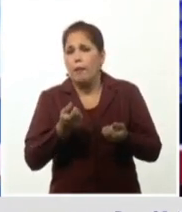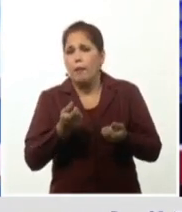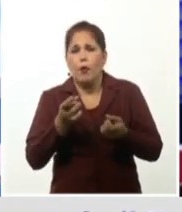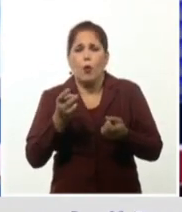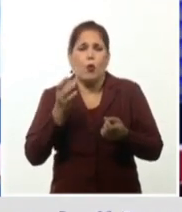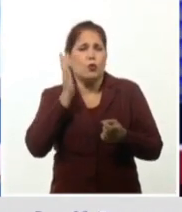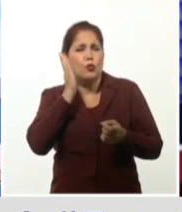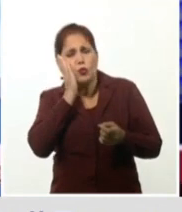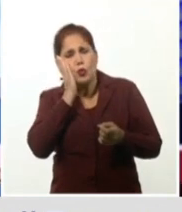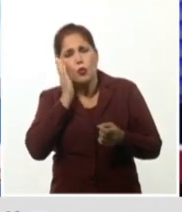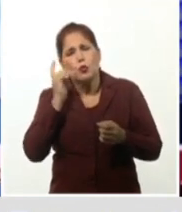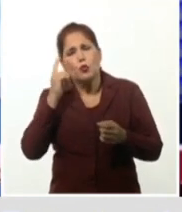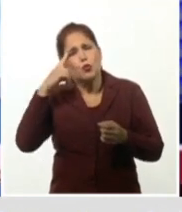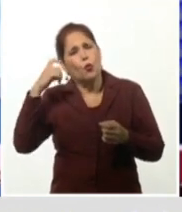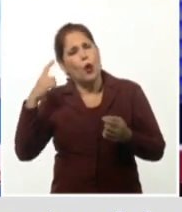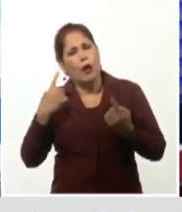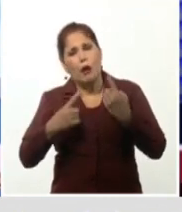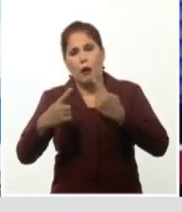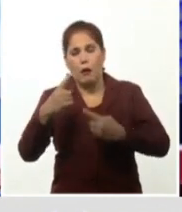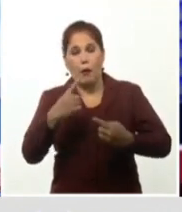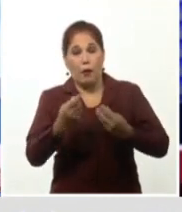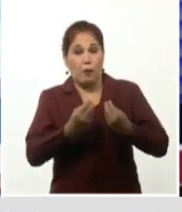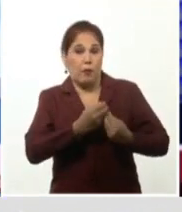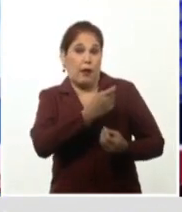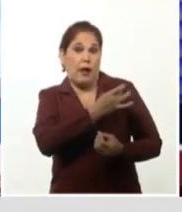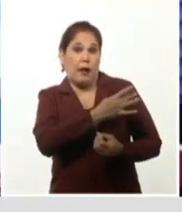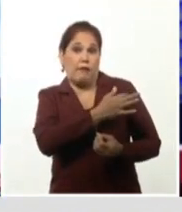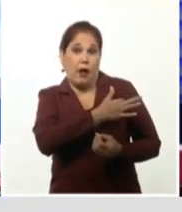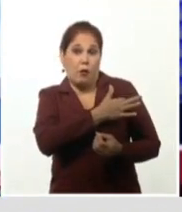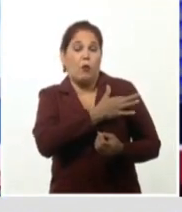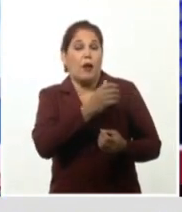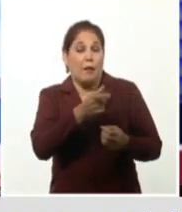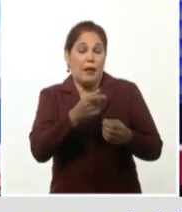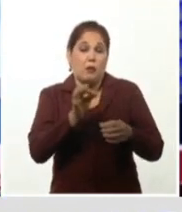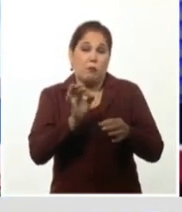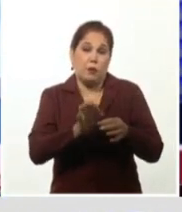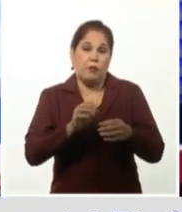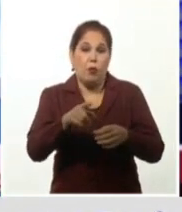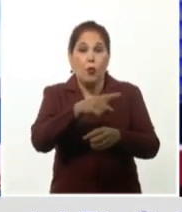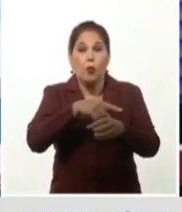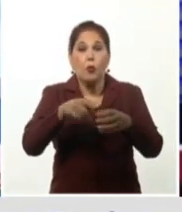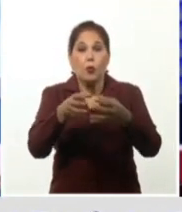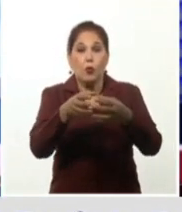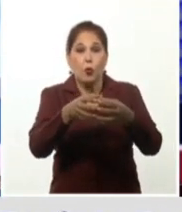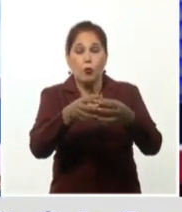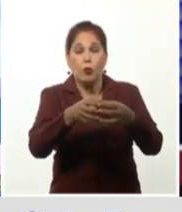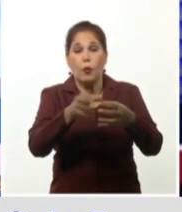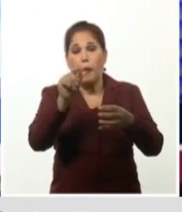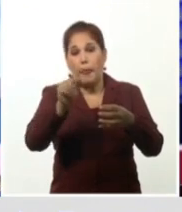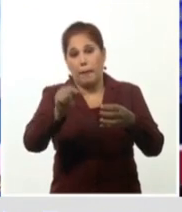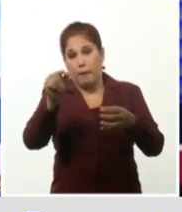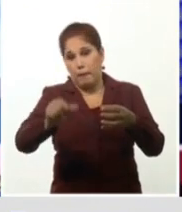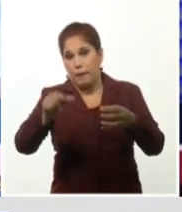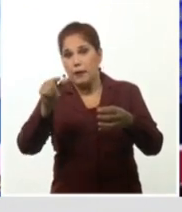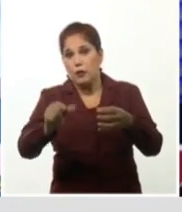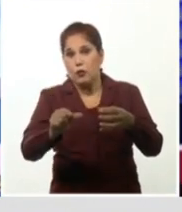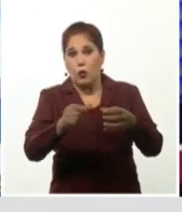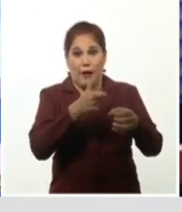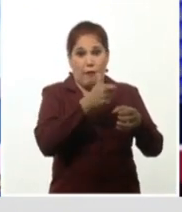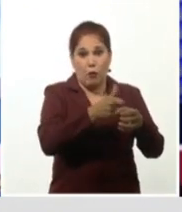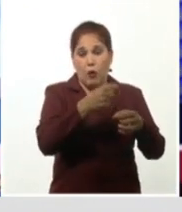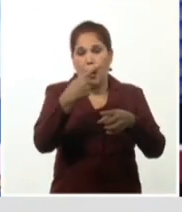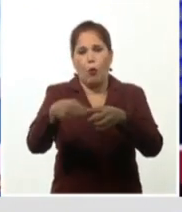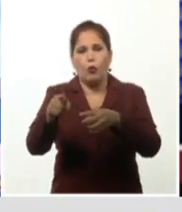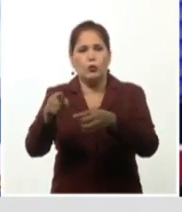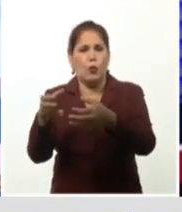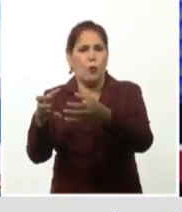poca relación de causalidad con la vacuna, porque para eso usamos un placebo que nos permite comparar las diferencias en este sentido.